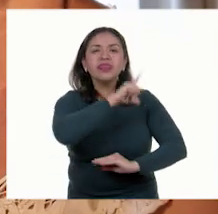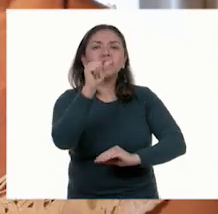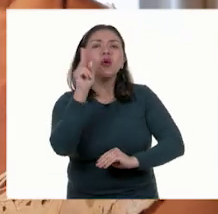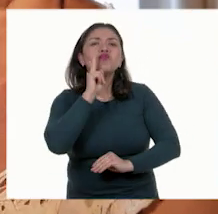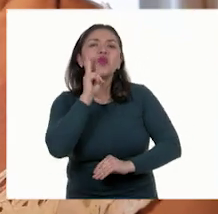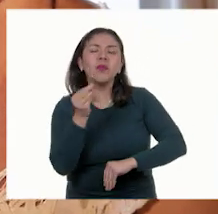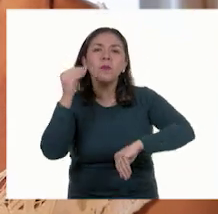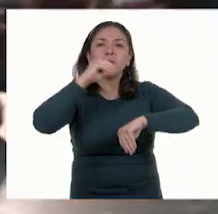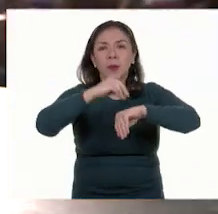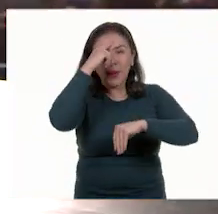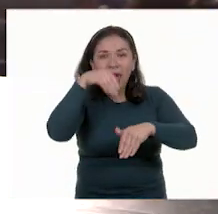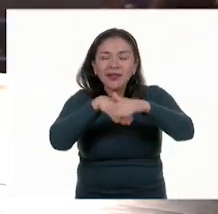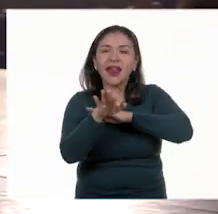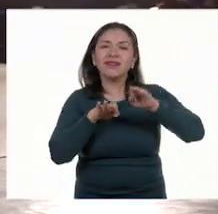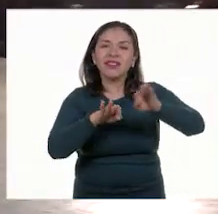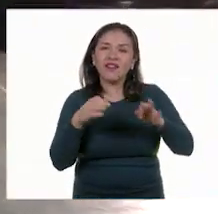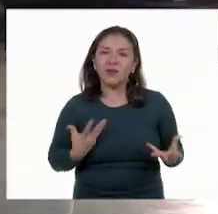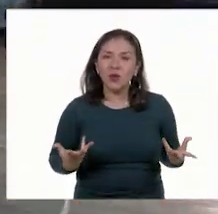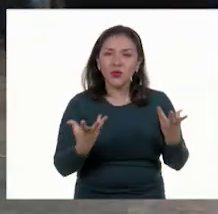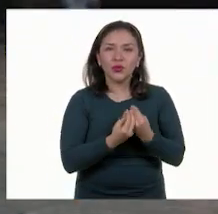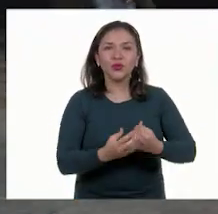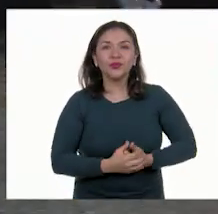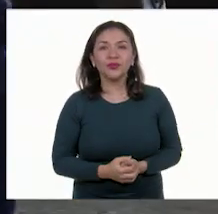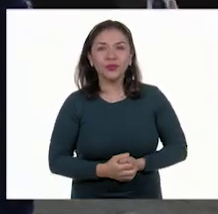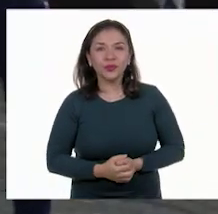para entrar a la compañía.